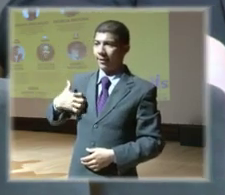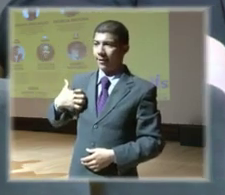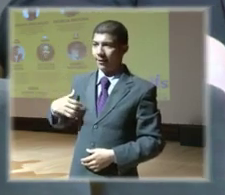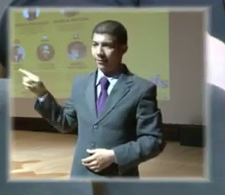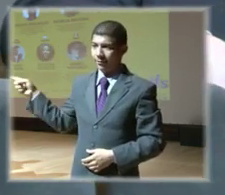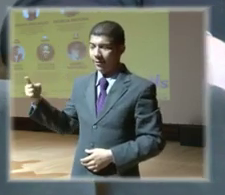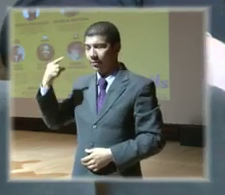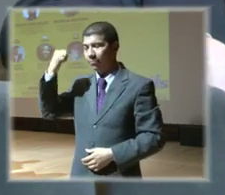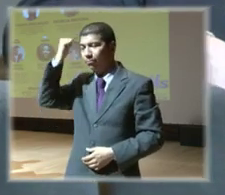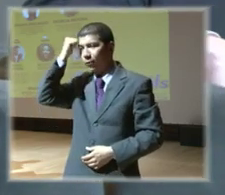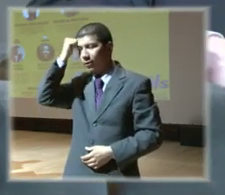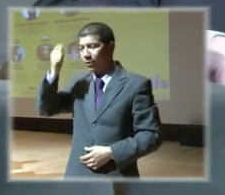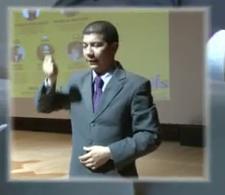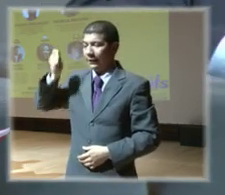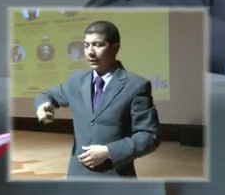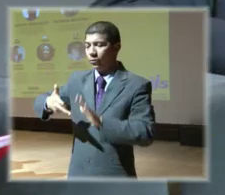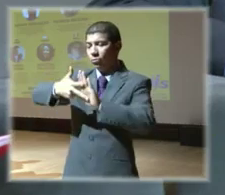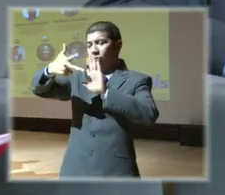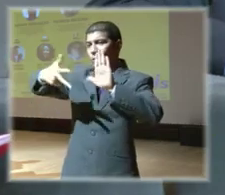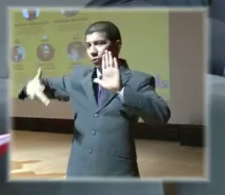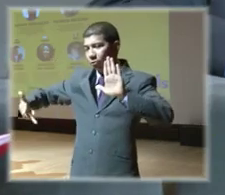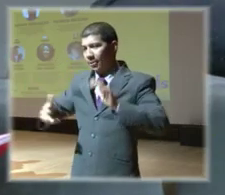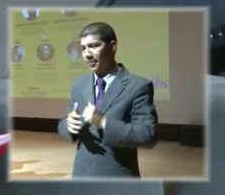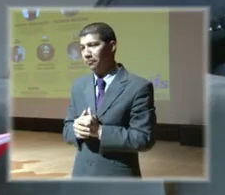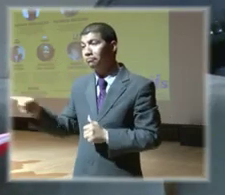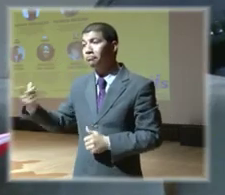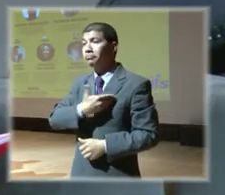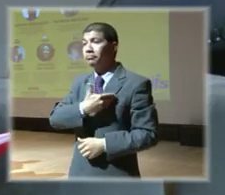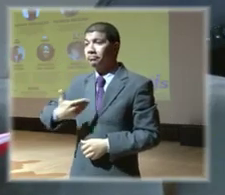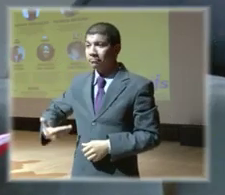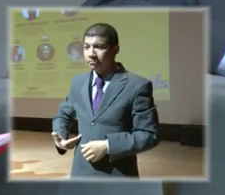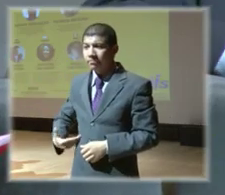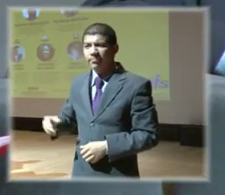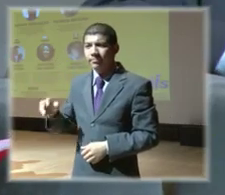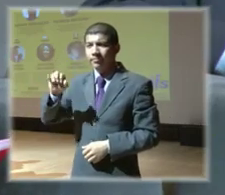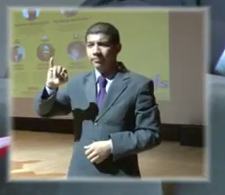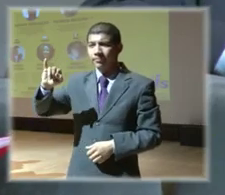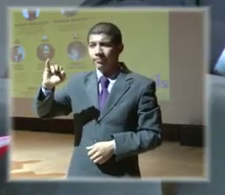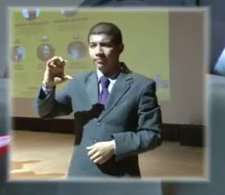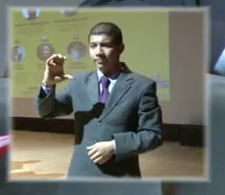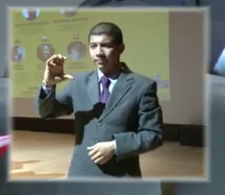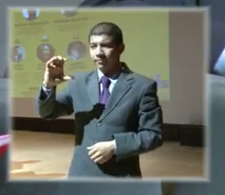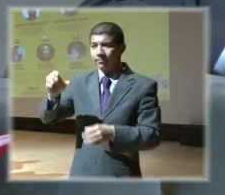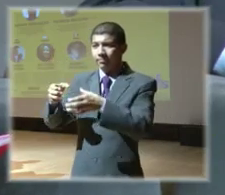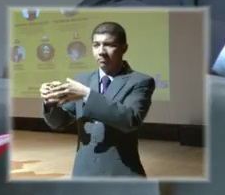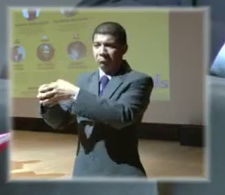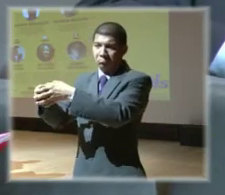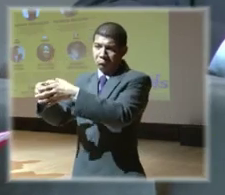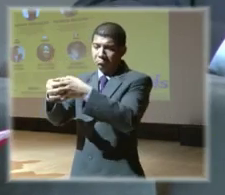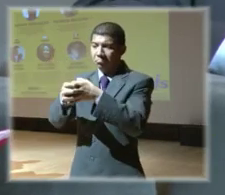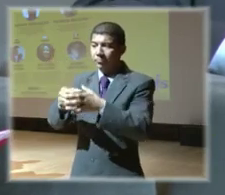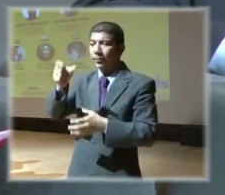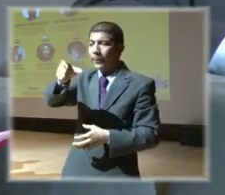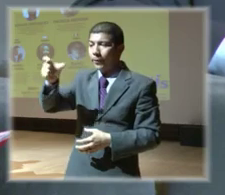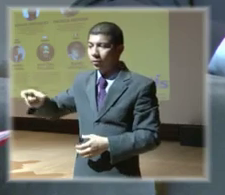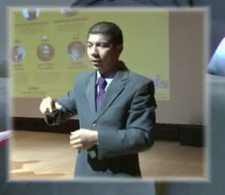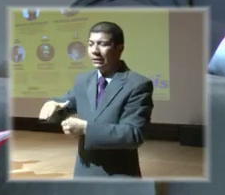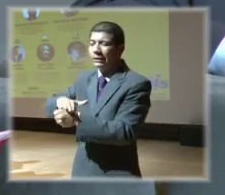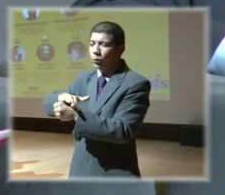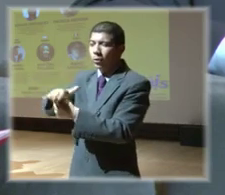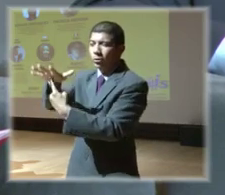Derecho Constitucional. Es presidente de EQUAL, Asociación para la Promoción y Protección de los Derechos de las Personas en Situación de Vulnerabilidad.